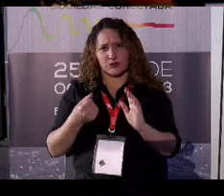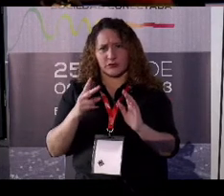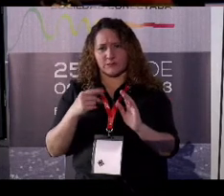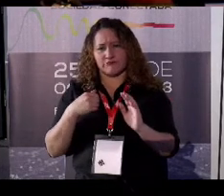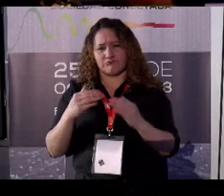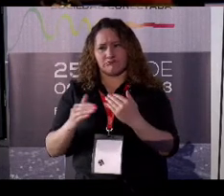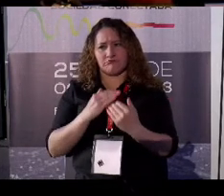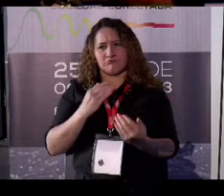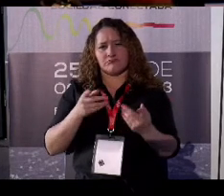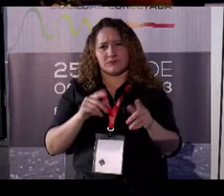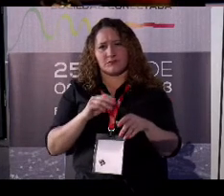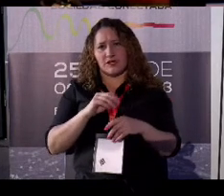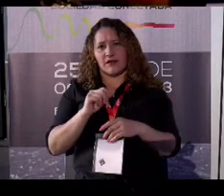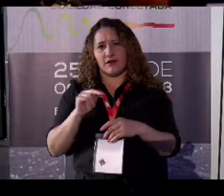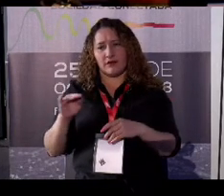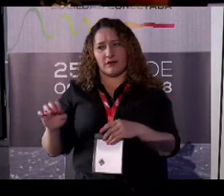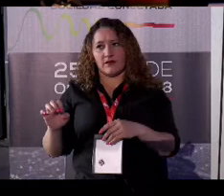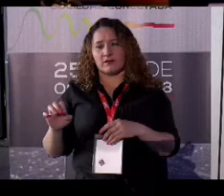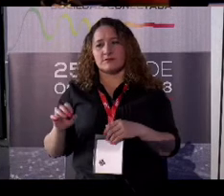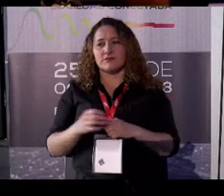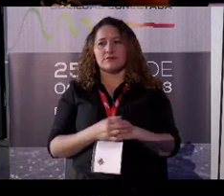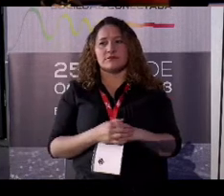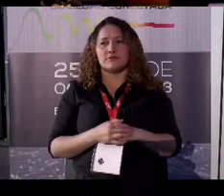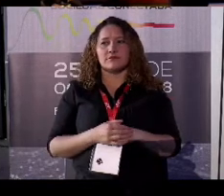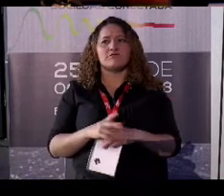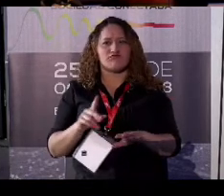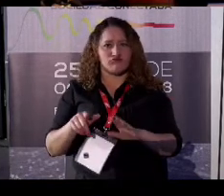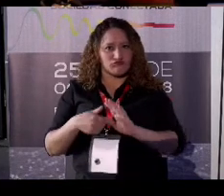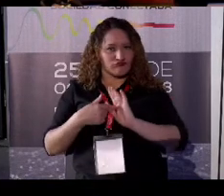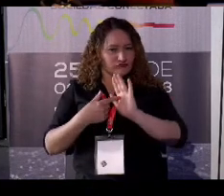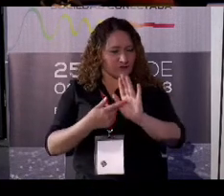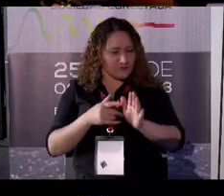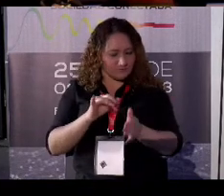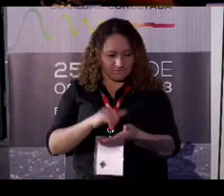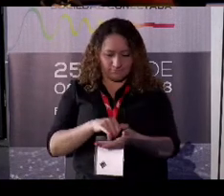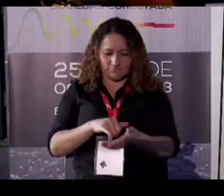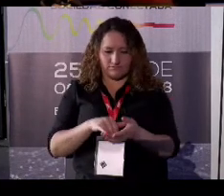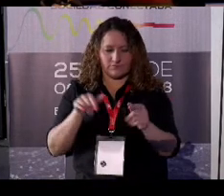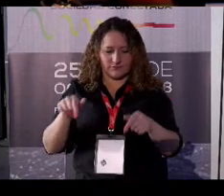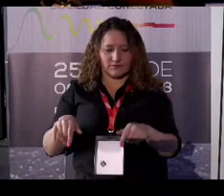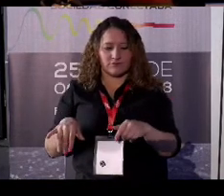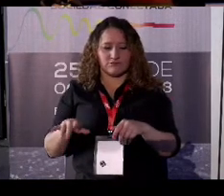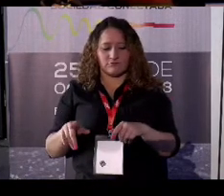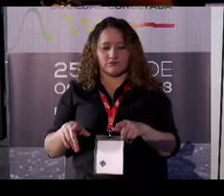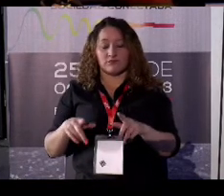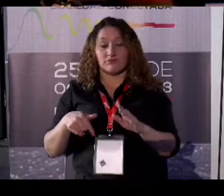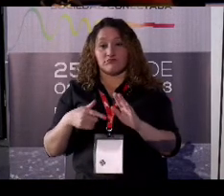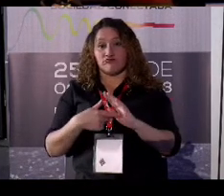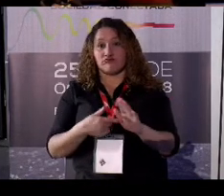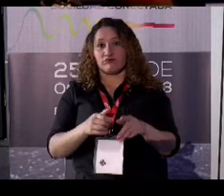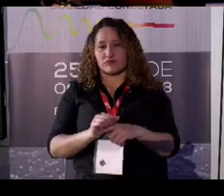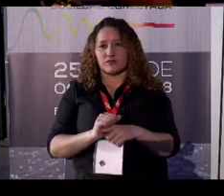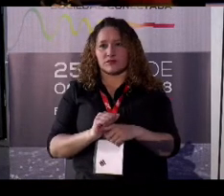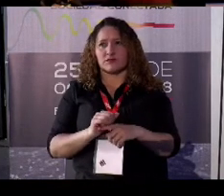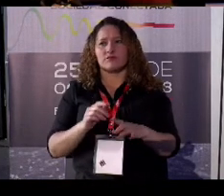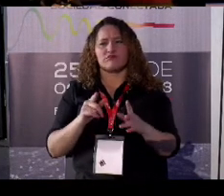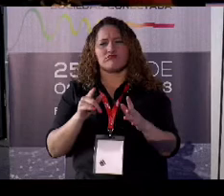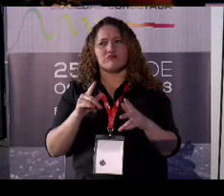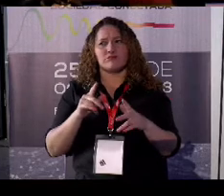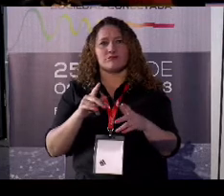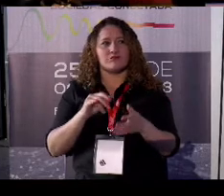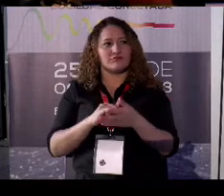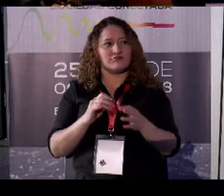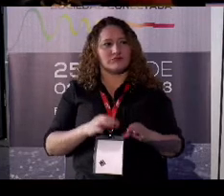invitado también por ANE, también aquí, presenté ese ejercicio. Pero es importante entenderlo porque la